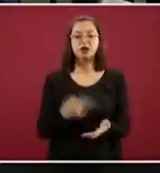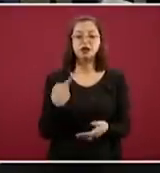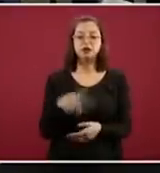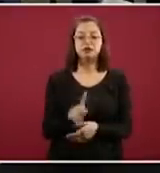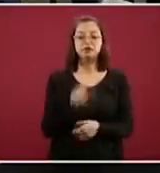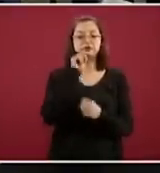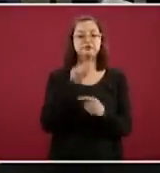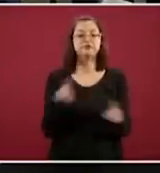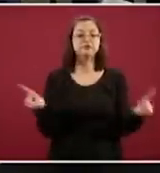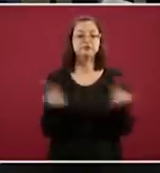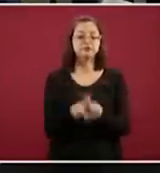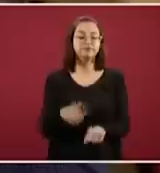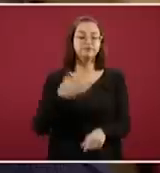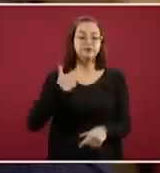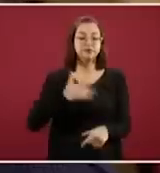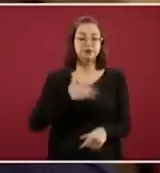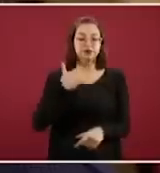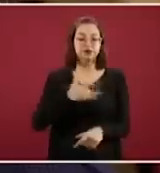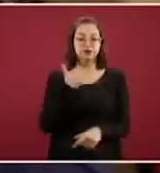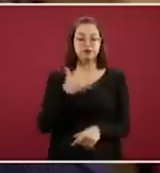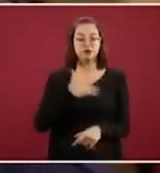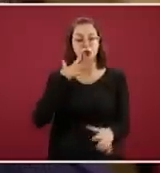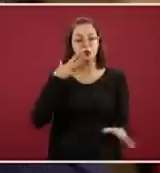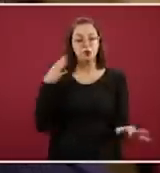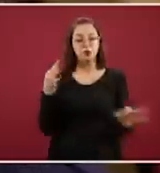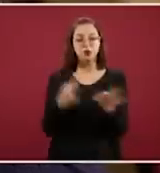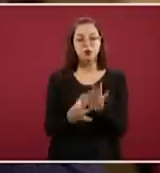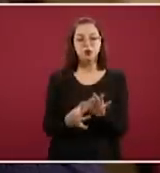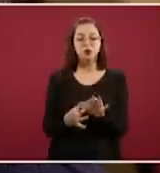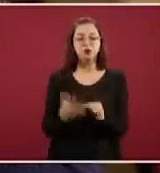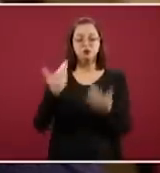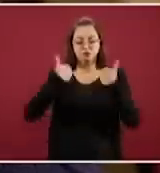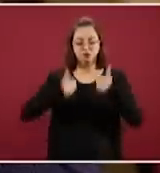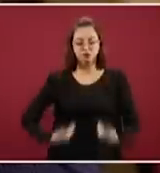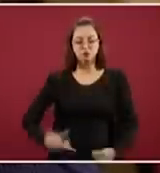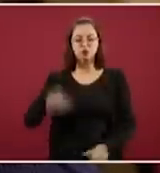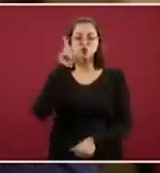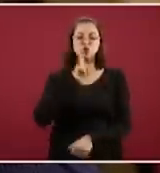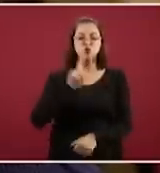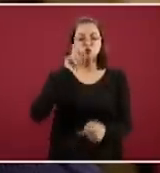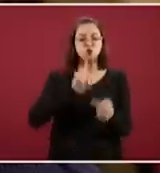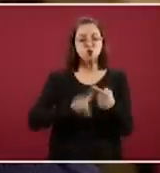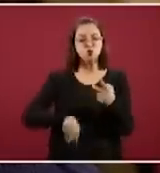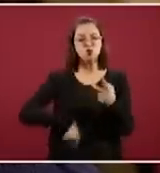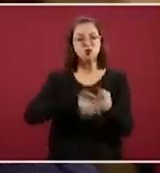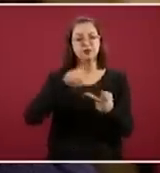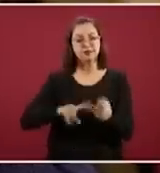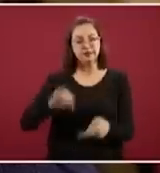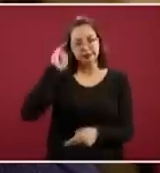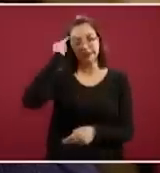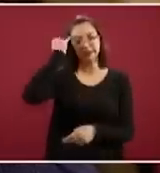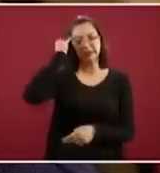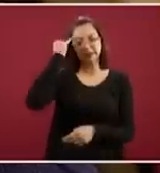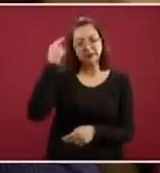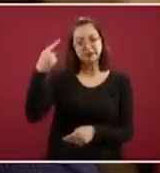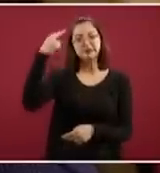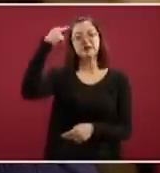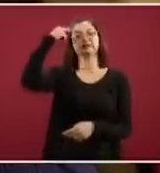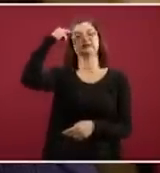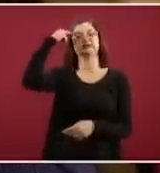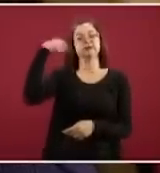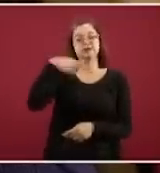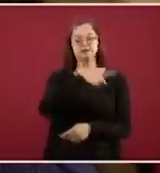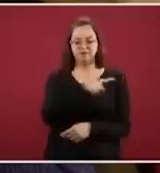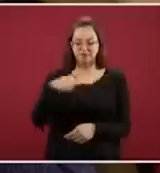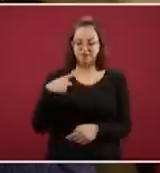gran responsabilidad de ser mujer. Por ser indígena, mi conciencia me dice que